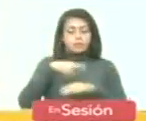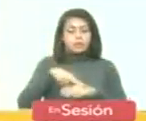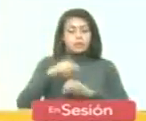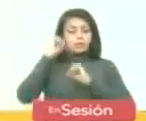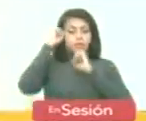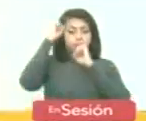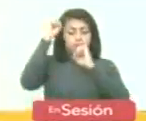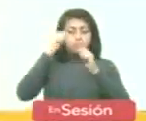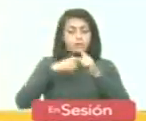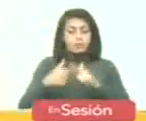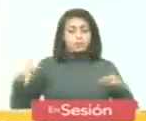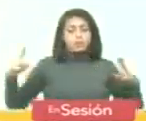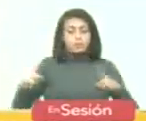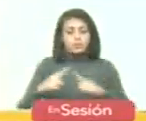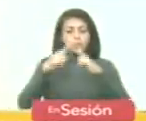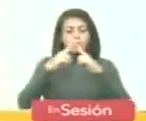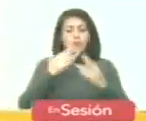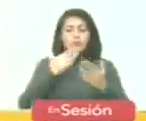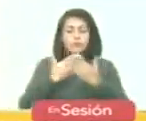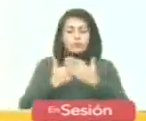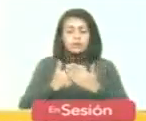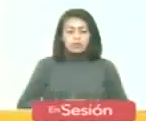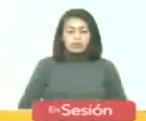triunfe la reconciliación. Muchas gracias.